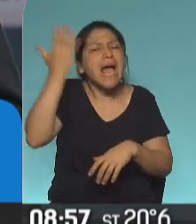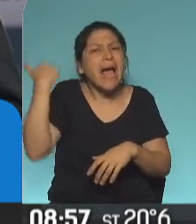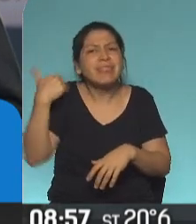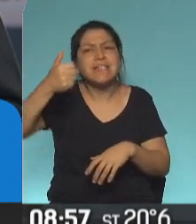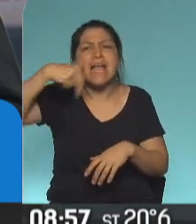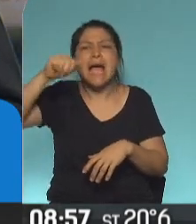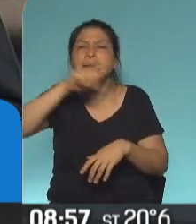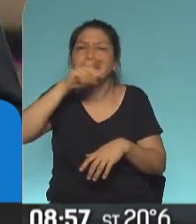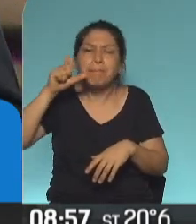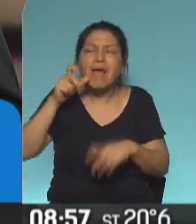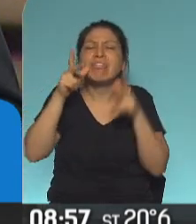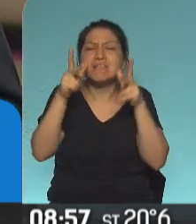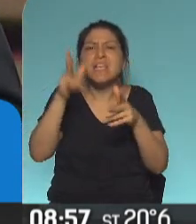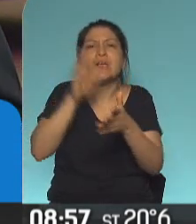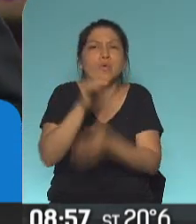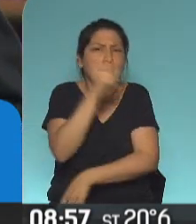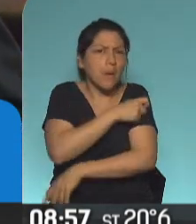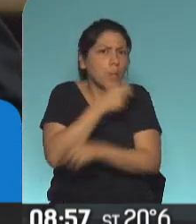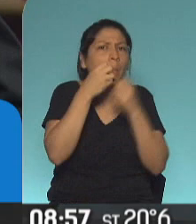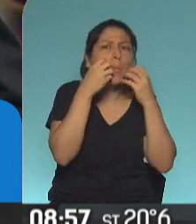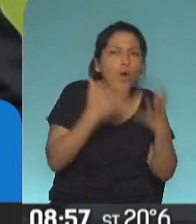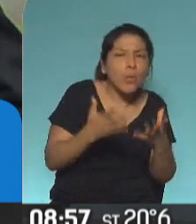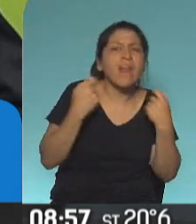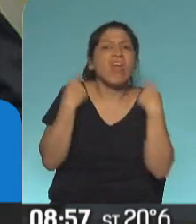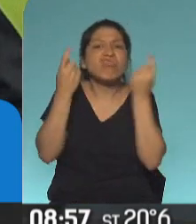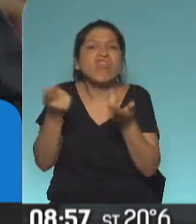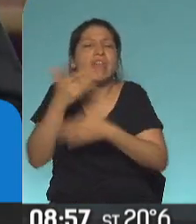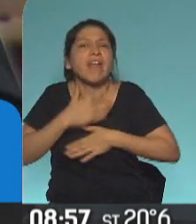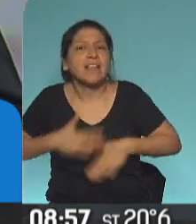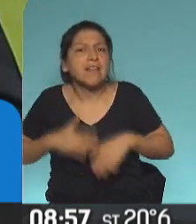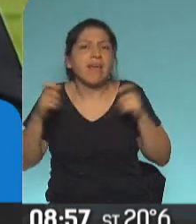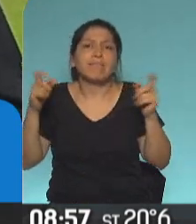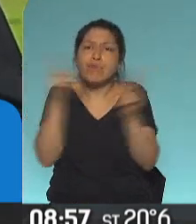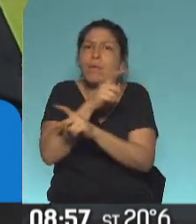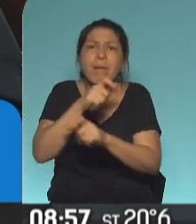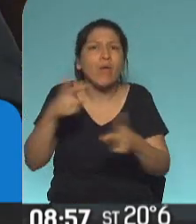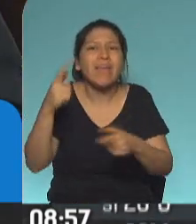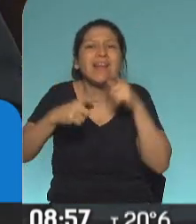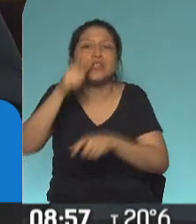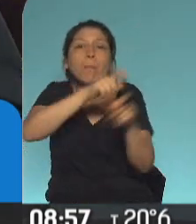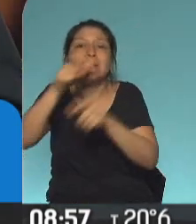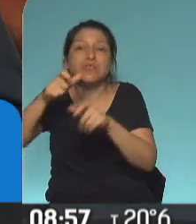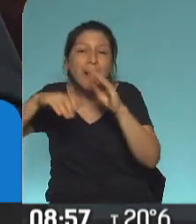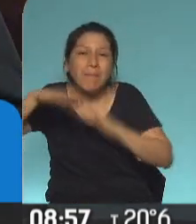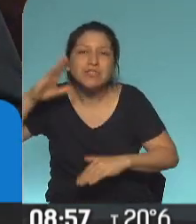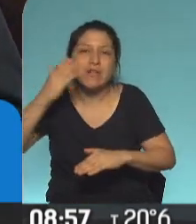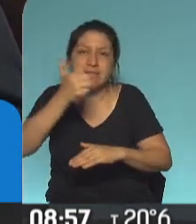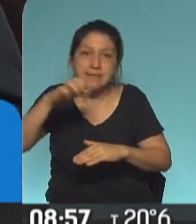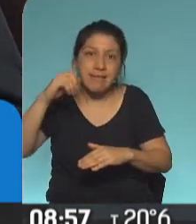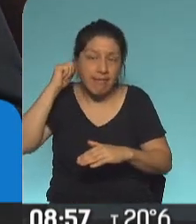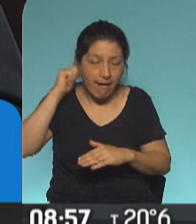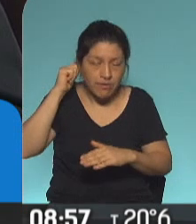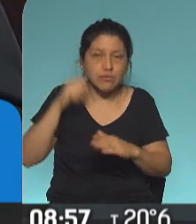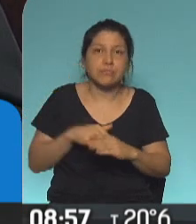por un lado la eficacia y por otro lado la tranquilidad de que no hay no hay inconvenientes para los mayores de 60 años ahora también